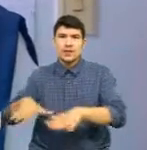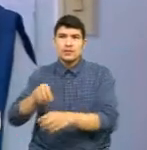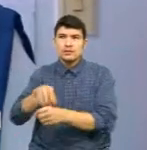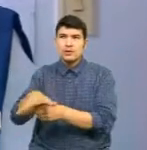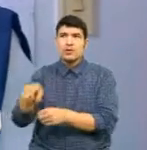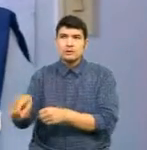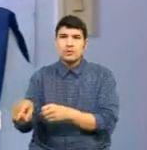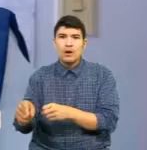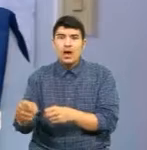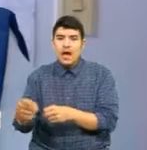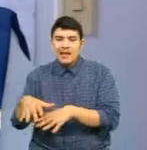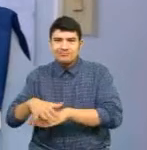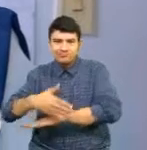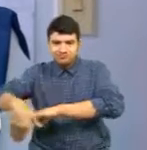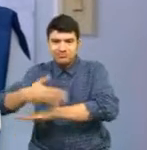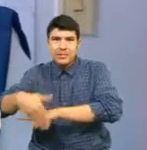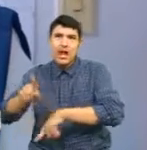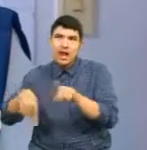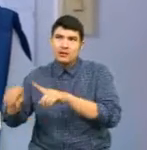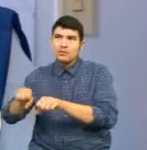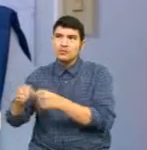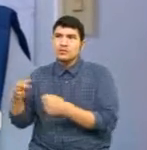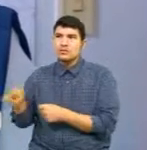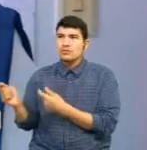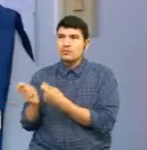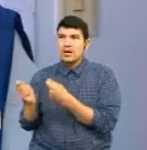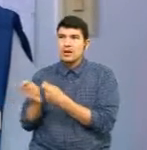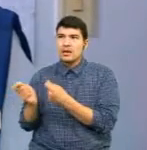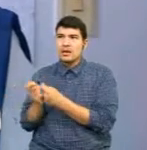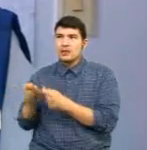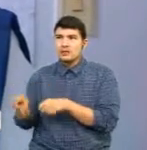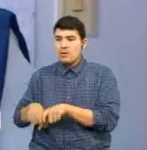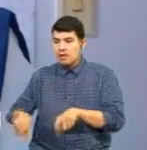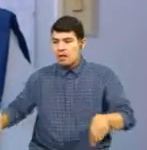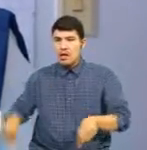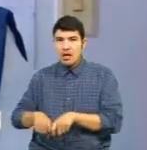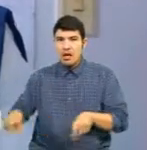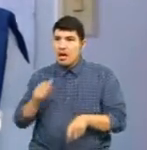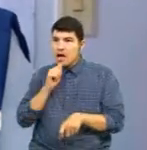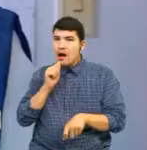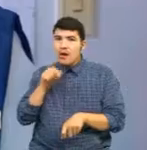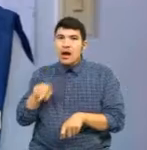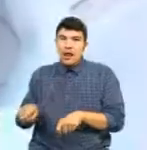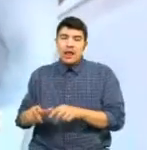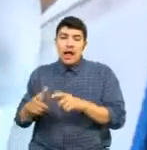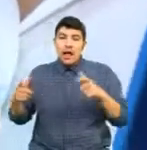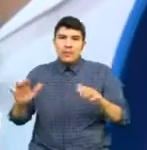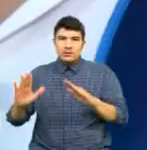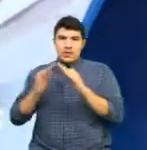antejardín y está ocasionando algunos daños al vecino con respecto a unas canales que él construyó en esta ampliación